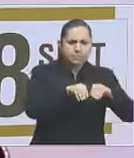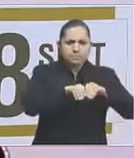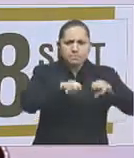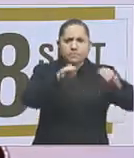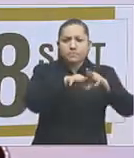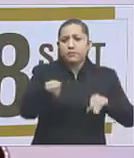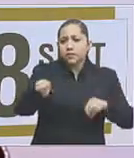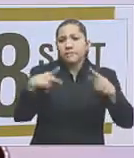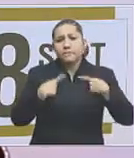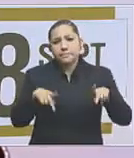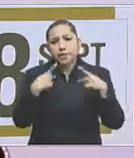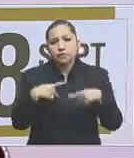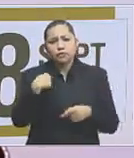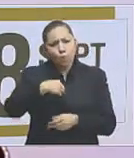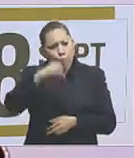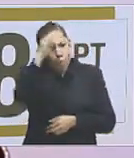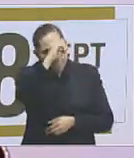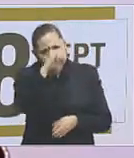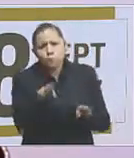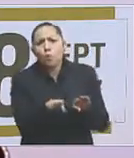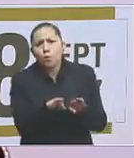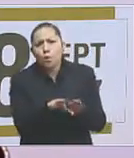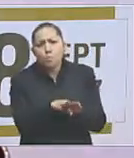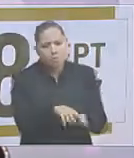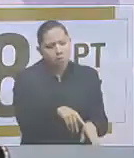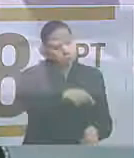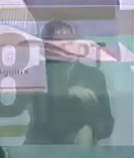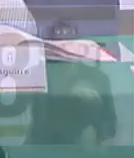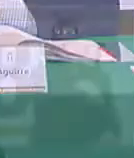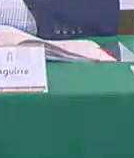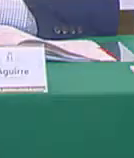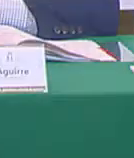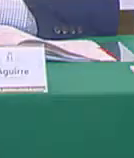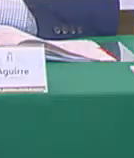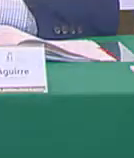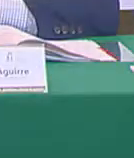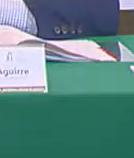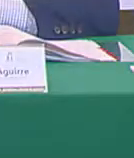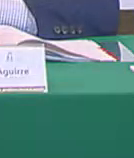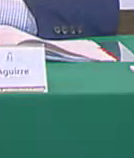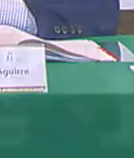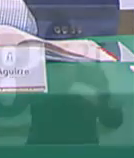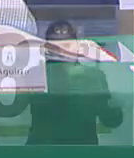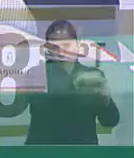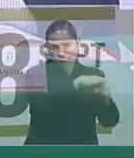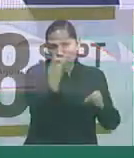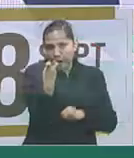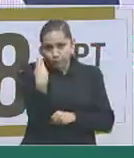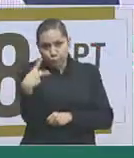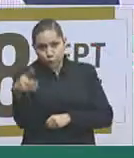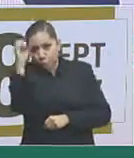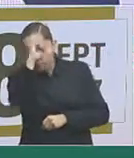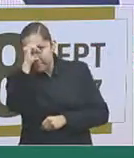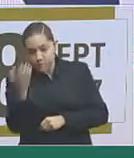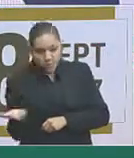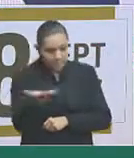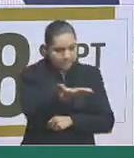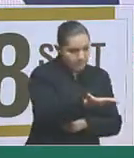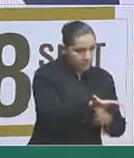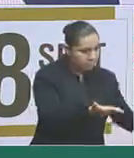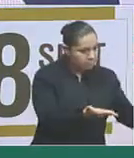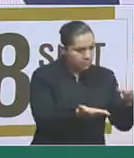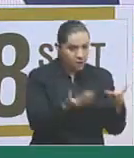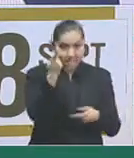través del voto sin embargo con el desarrollo exponencial de las redes sociales se ha complejizado el proceso de